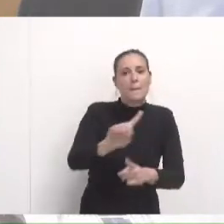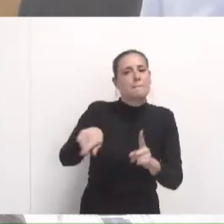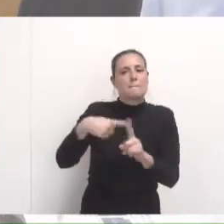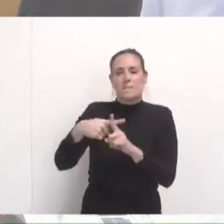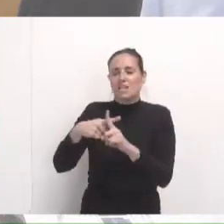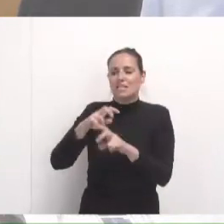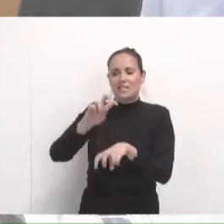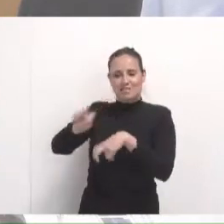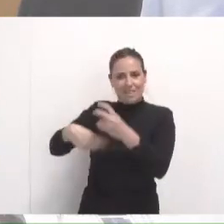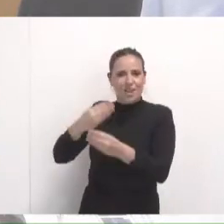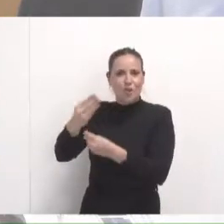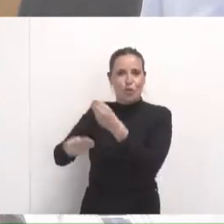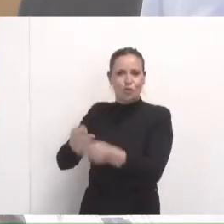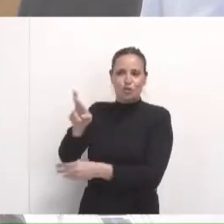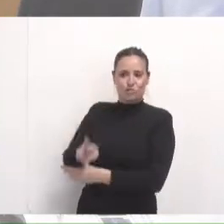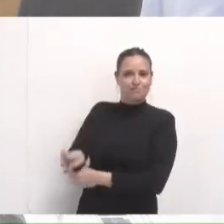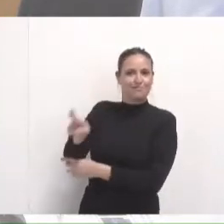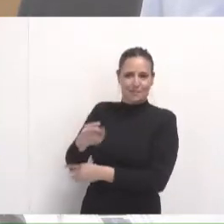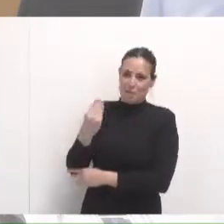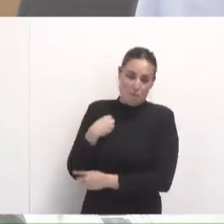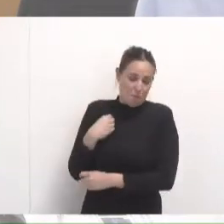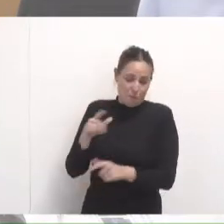en este caso, de los mismos.